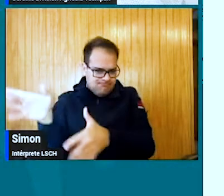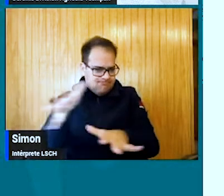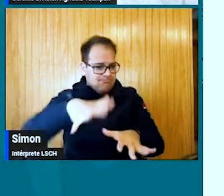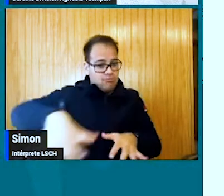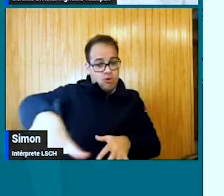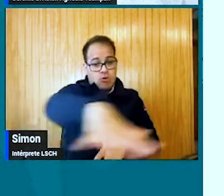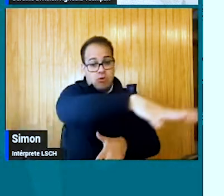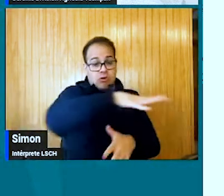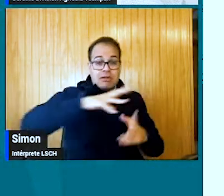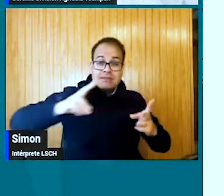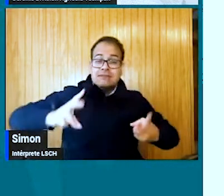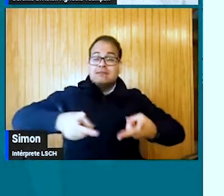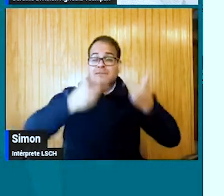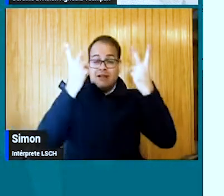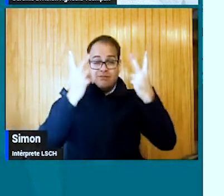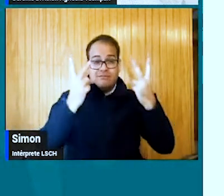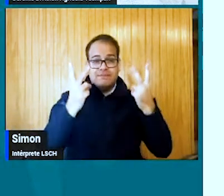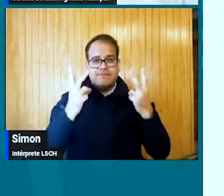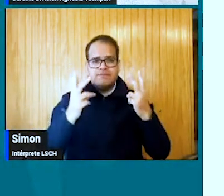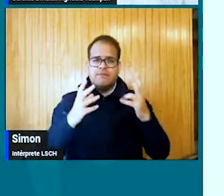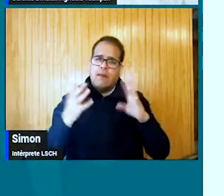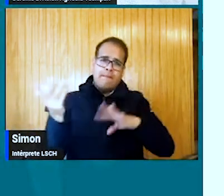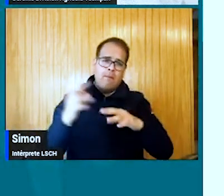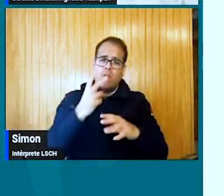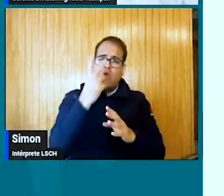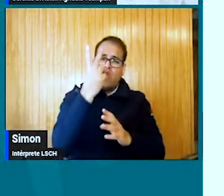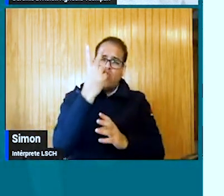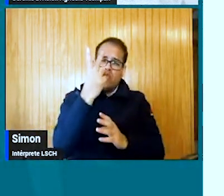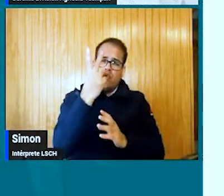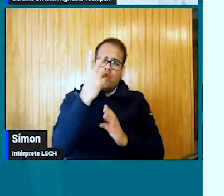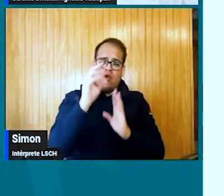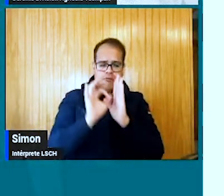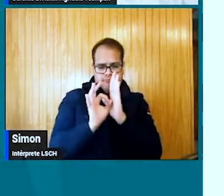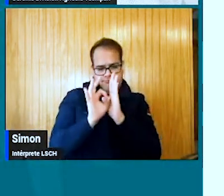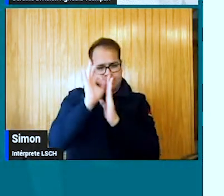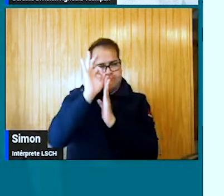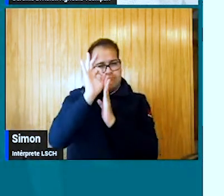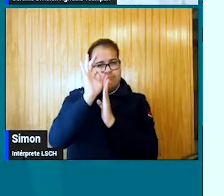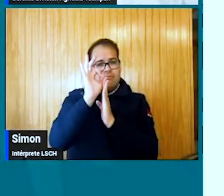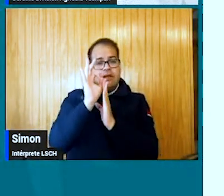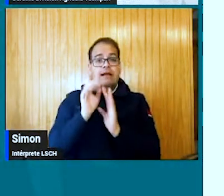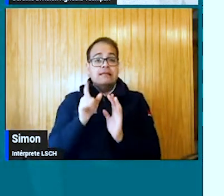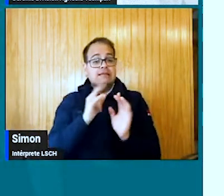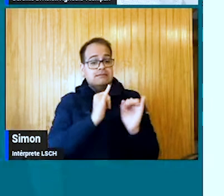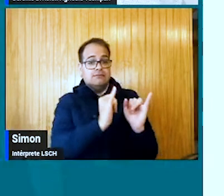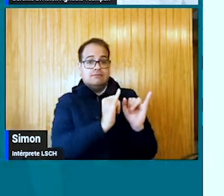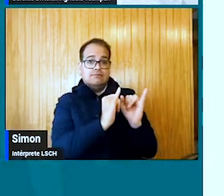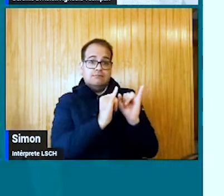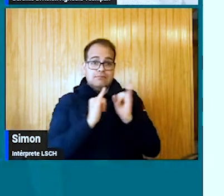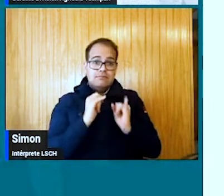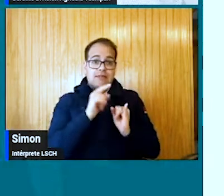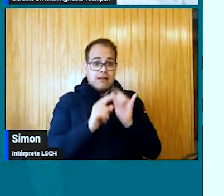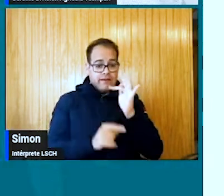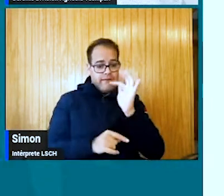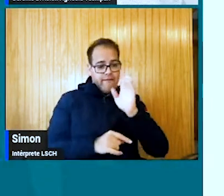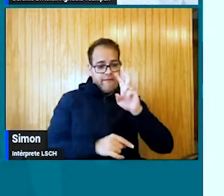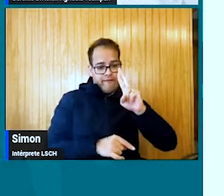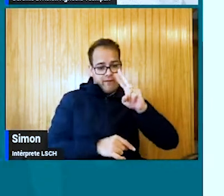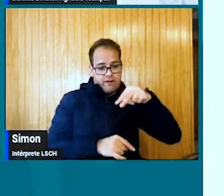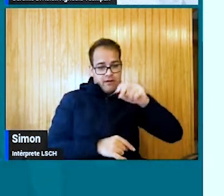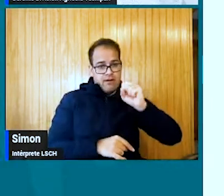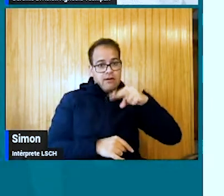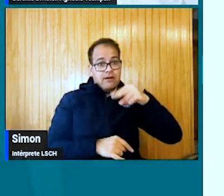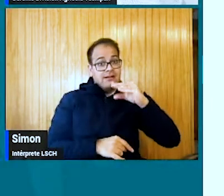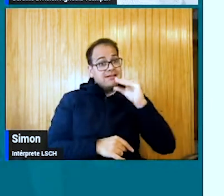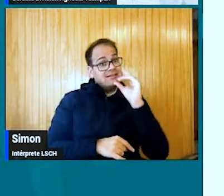Y generamos una diferencia de alrededor de 2 grados. Esto también, un informe de Fernando Santibáñez,